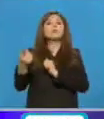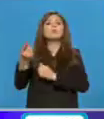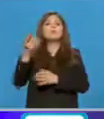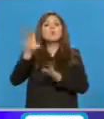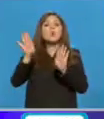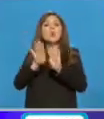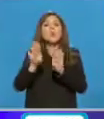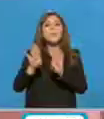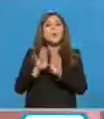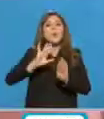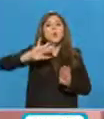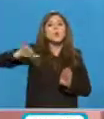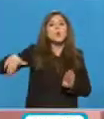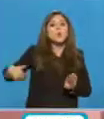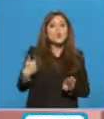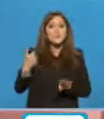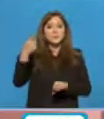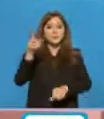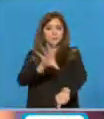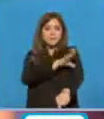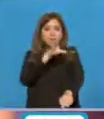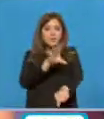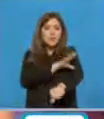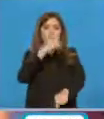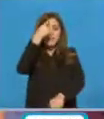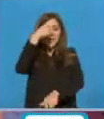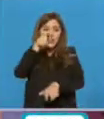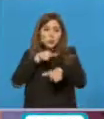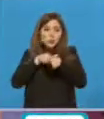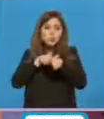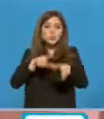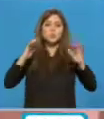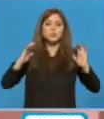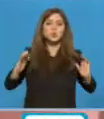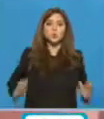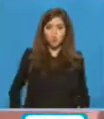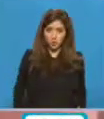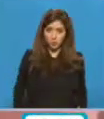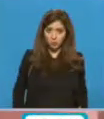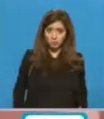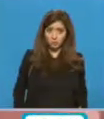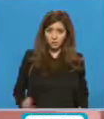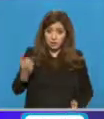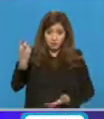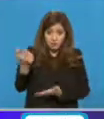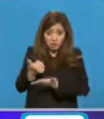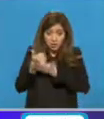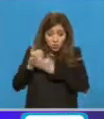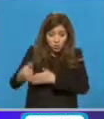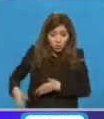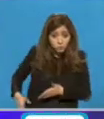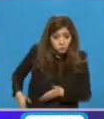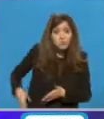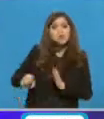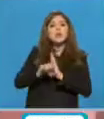energía, como tu combustible de reserva. ¡Órale! Entonces esto nos va a ayudar mucho. Y comentando bien ese punto